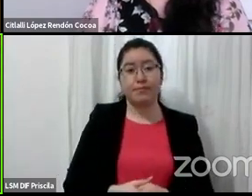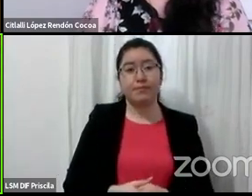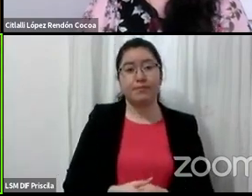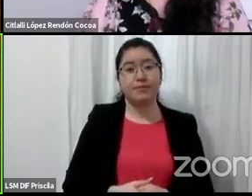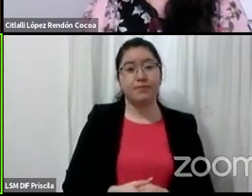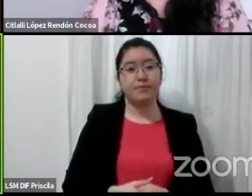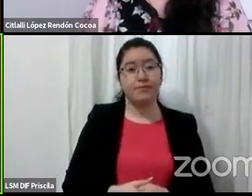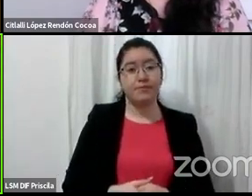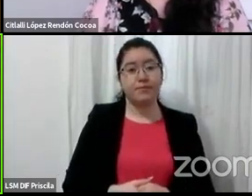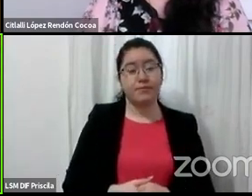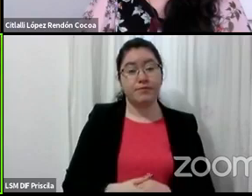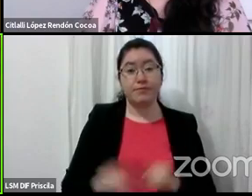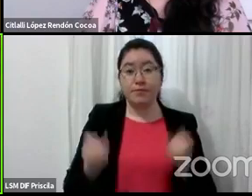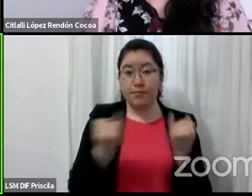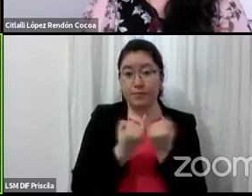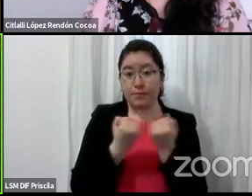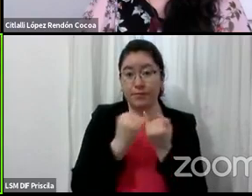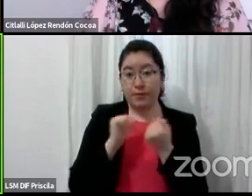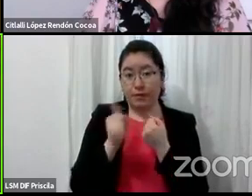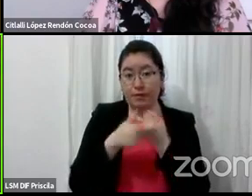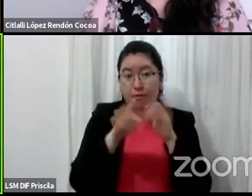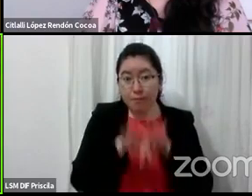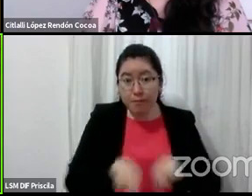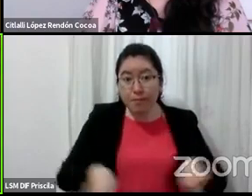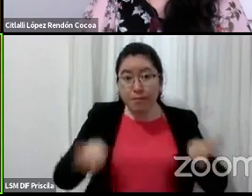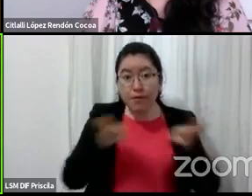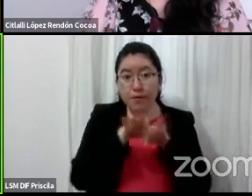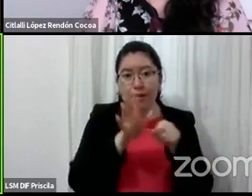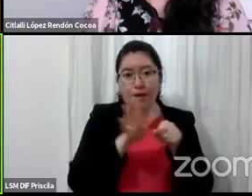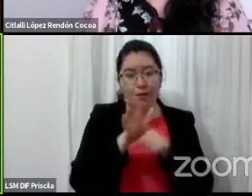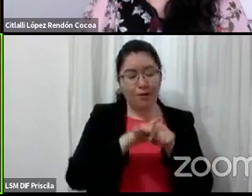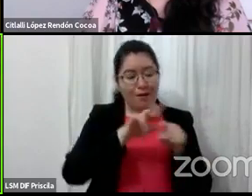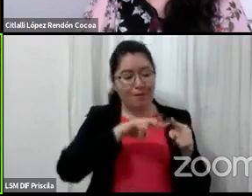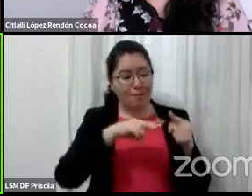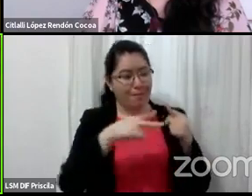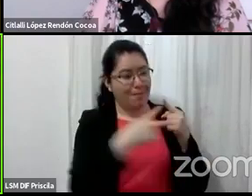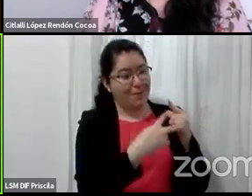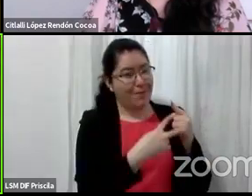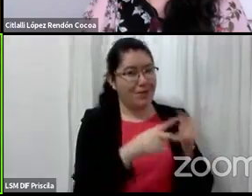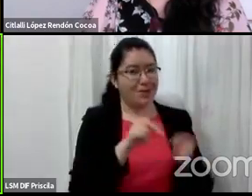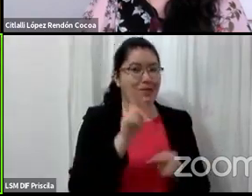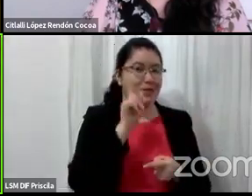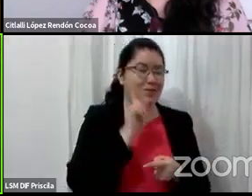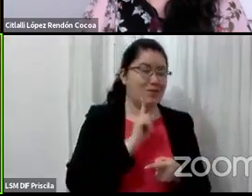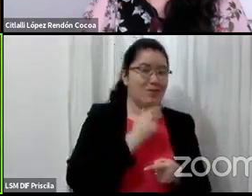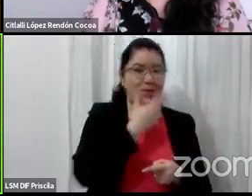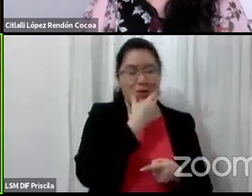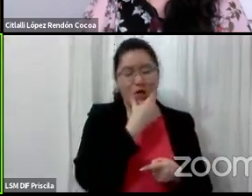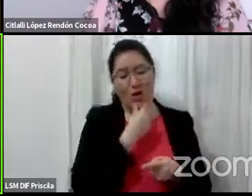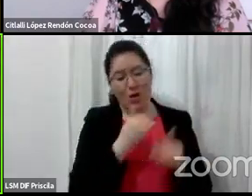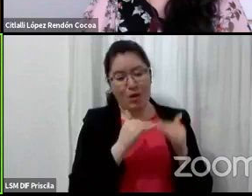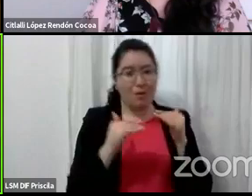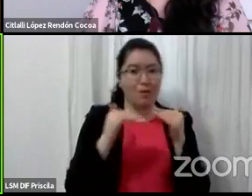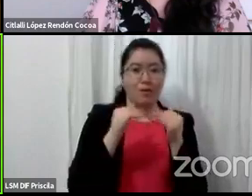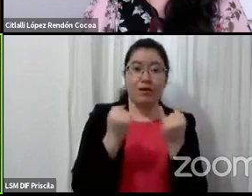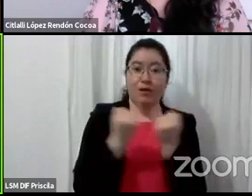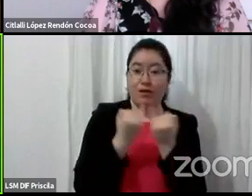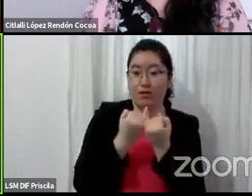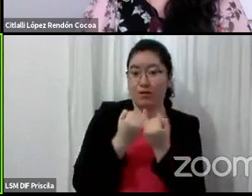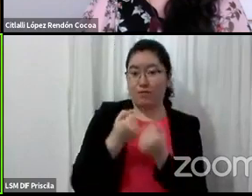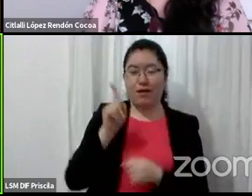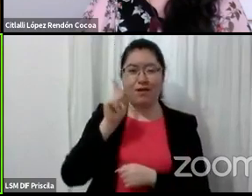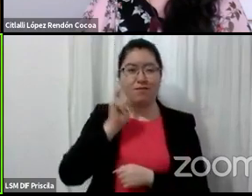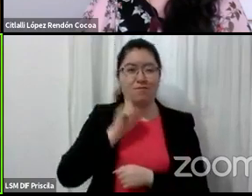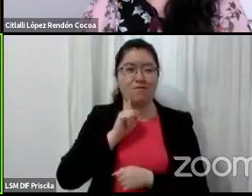que desde la perspectiva de género y desde los movimientos feministas hemos hecho alguito, no mucho,